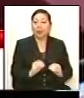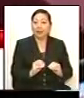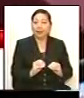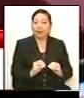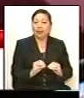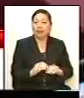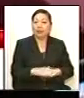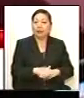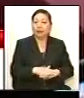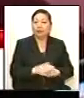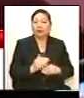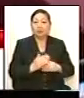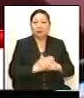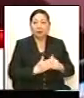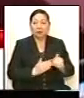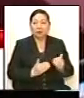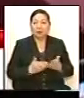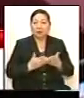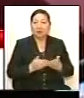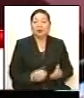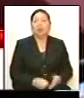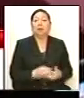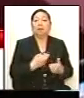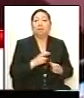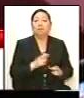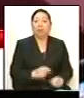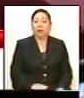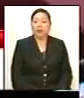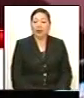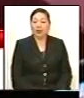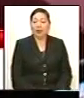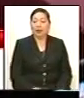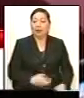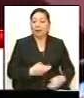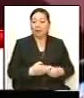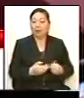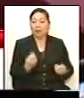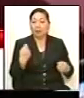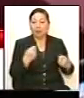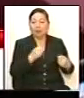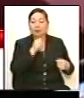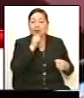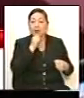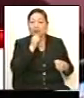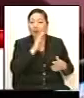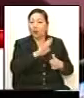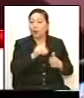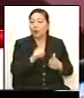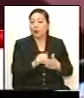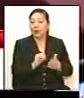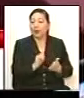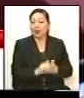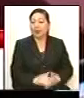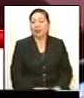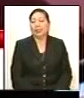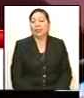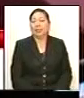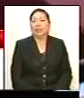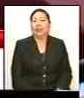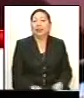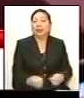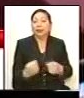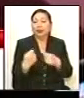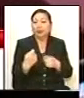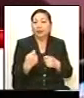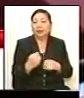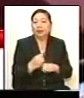la administración de una infraestructura portuaria al sector privado en el marco de la promoción de la inversión privada, toda vez que dicha exigencia